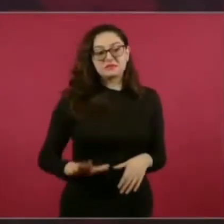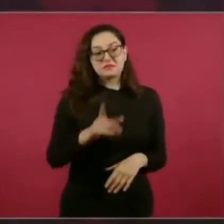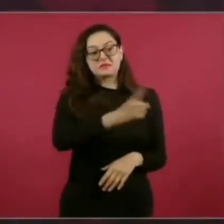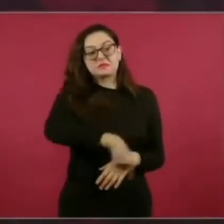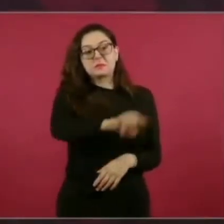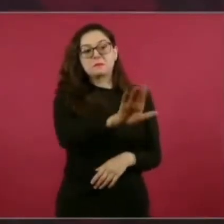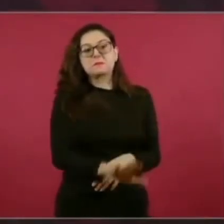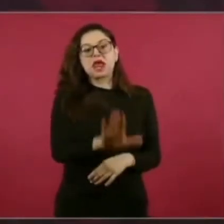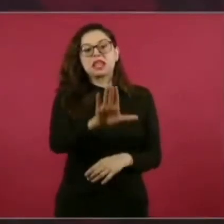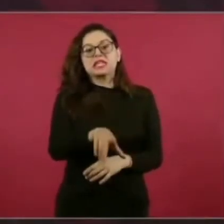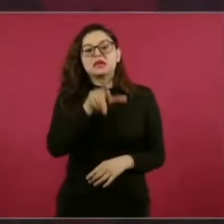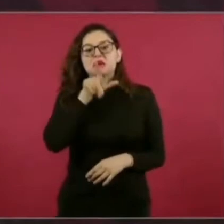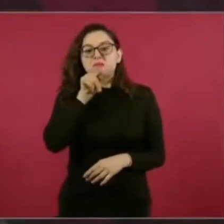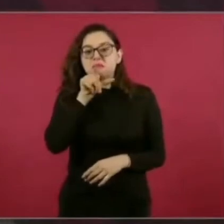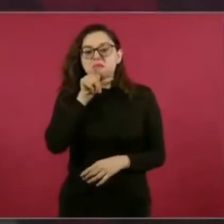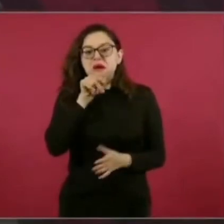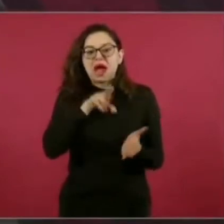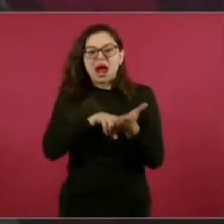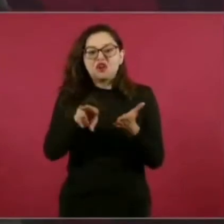Pero es